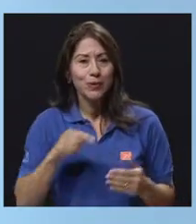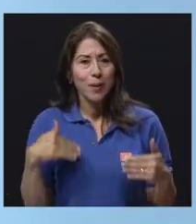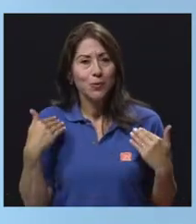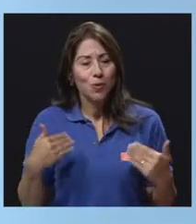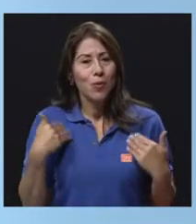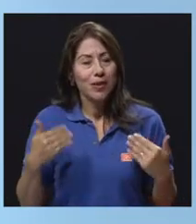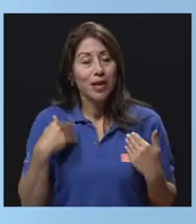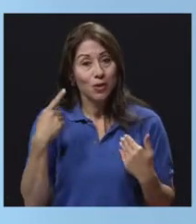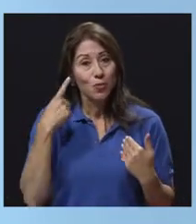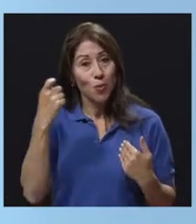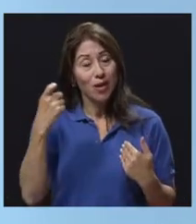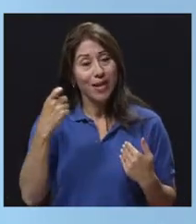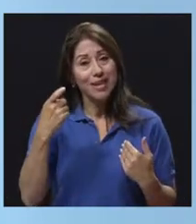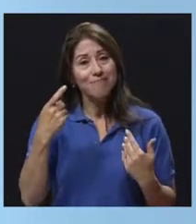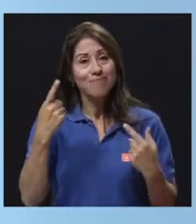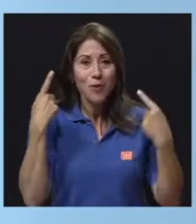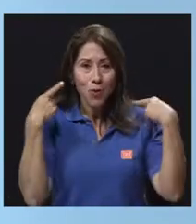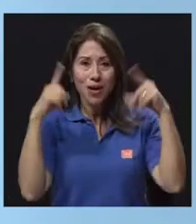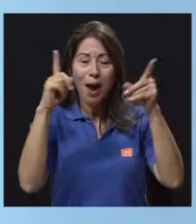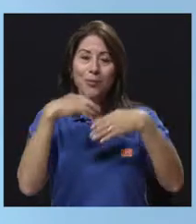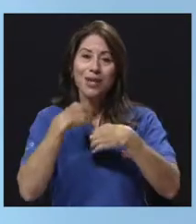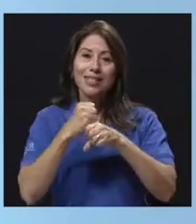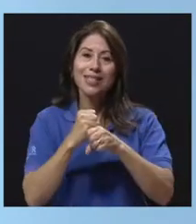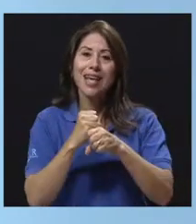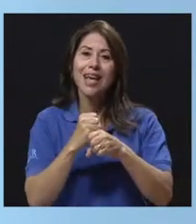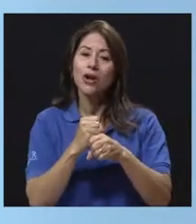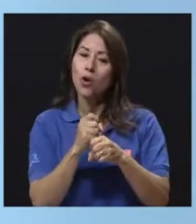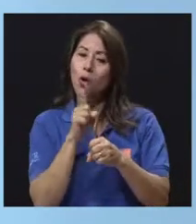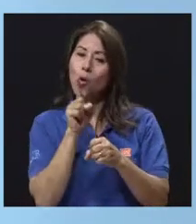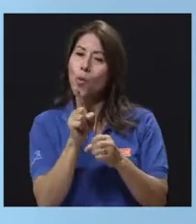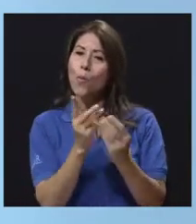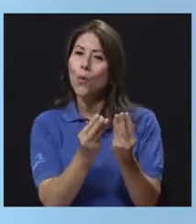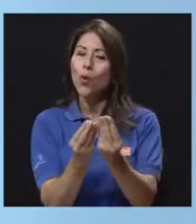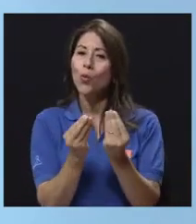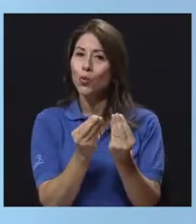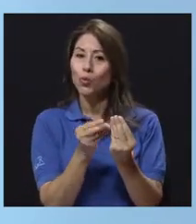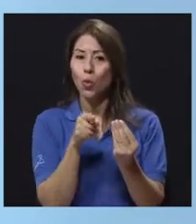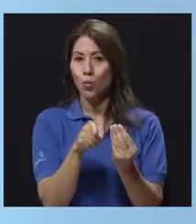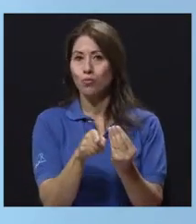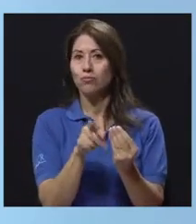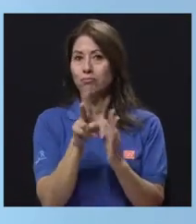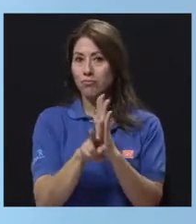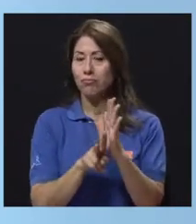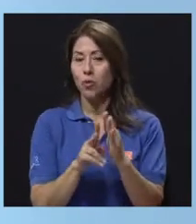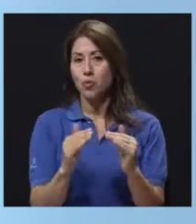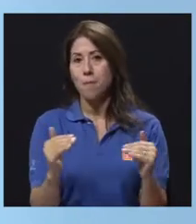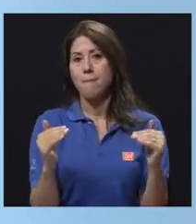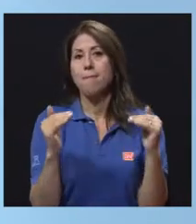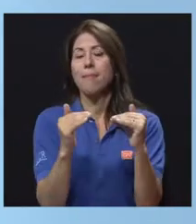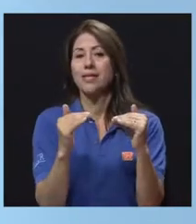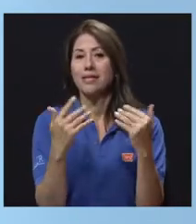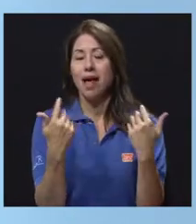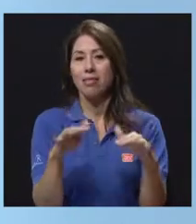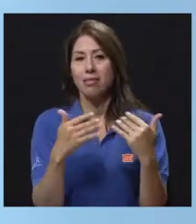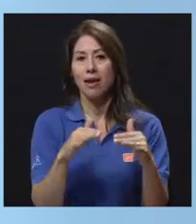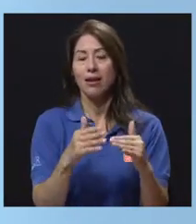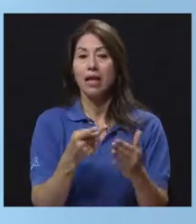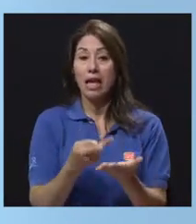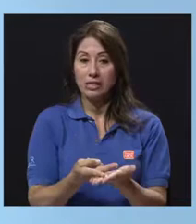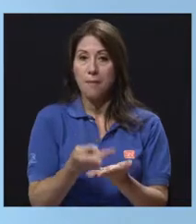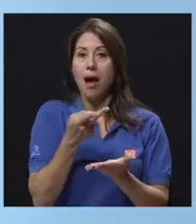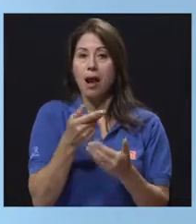también logramos hacer como un producto de un estándar que creo que es válido, digamos, para la industria